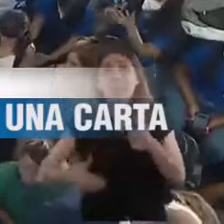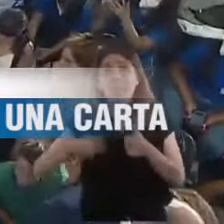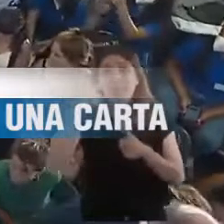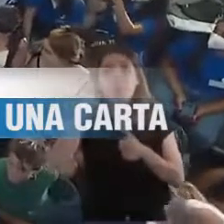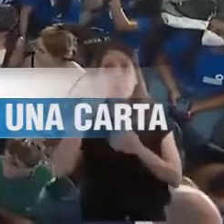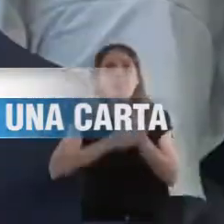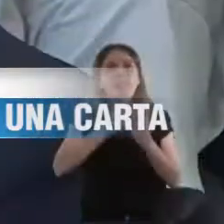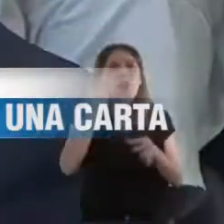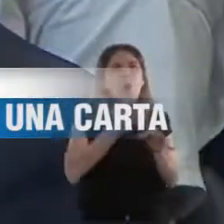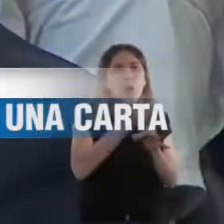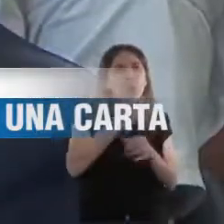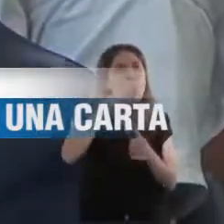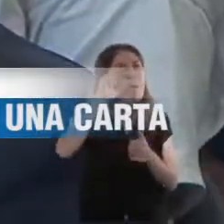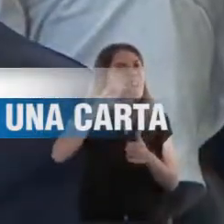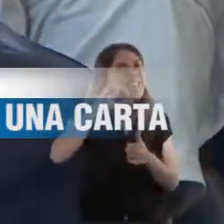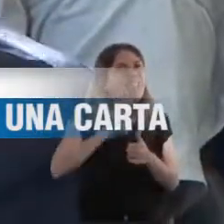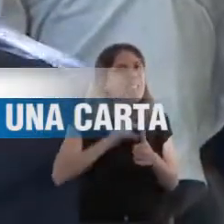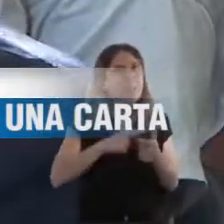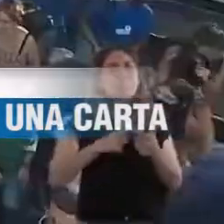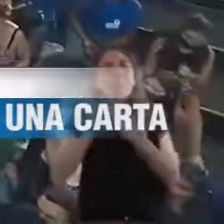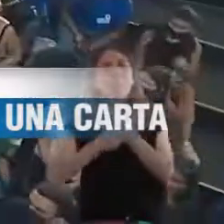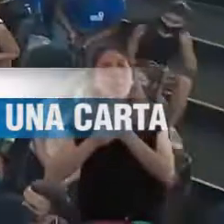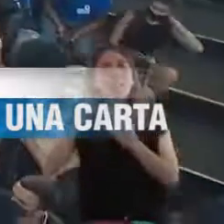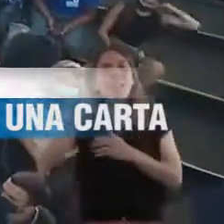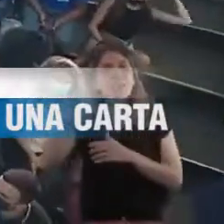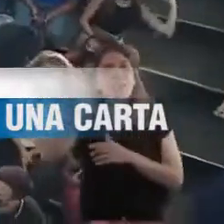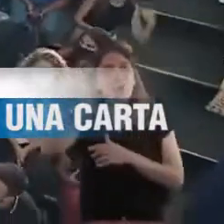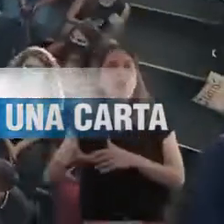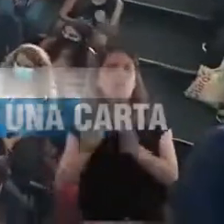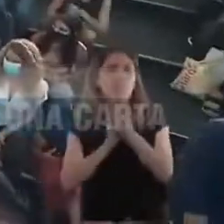unidad. Y no es así, es justamente lo opuesto, fortalecerse para lograr un mundo mejor.